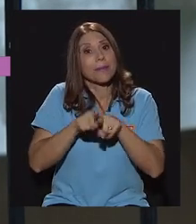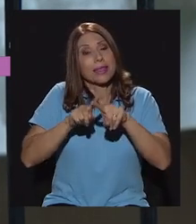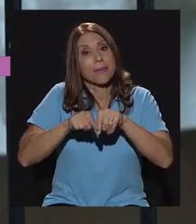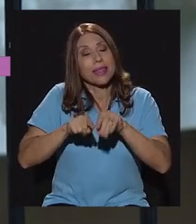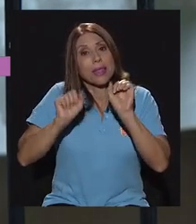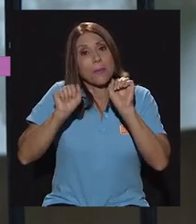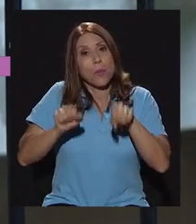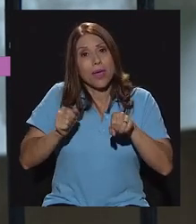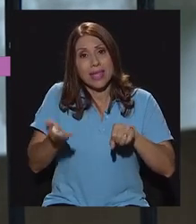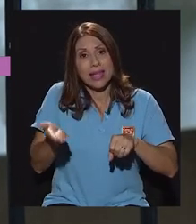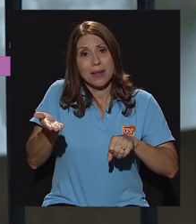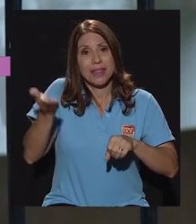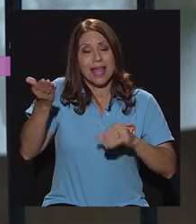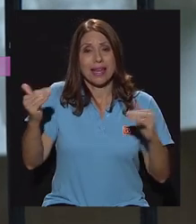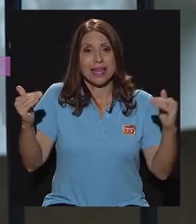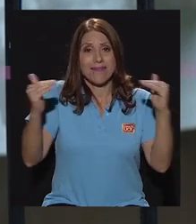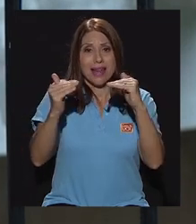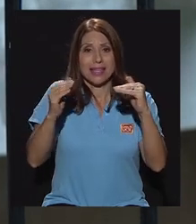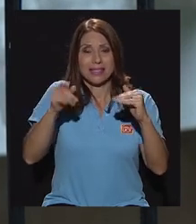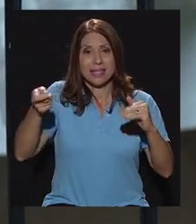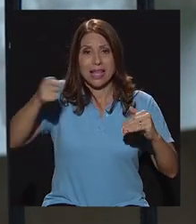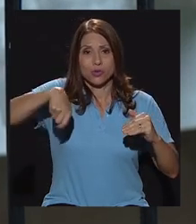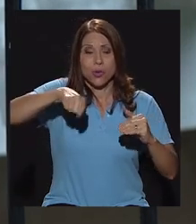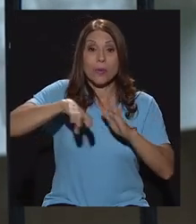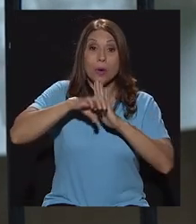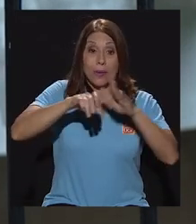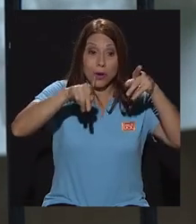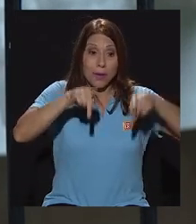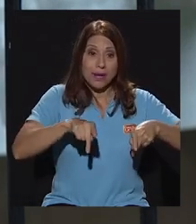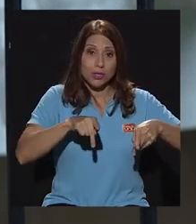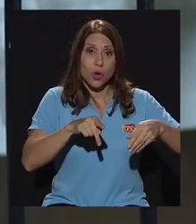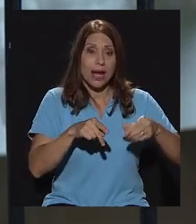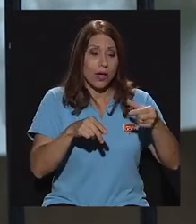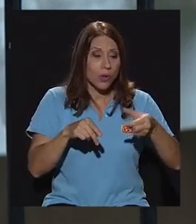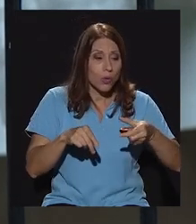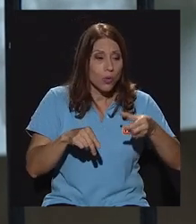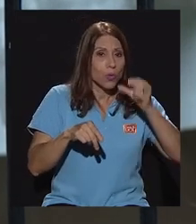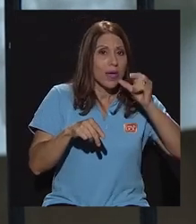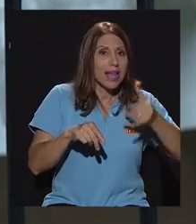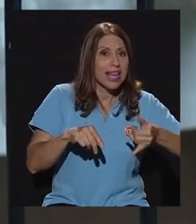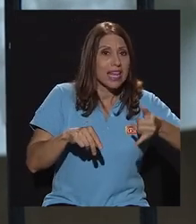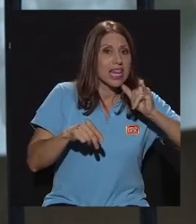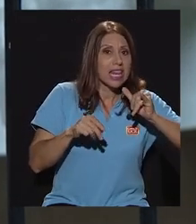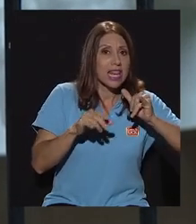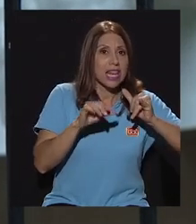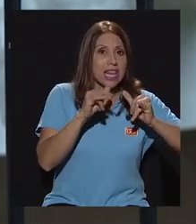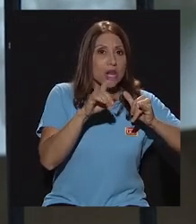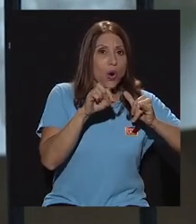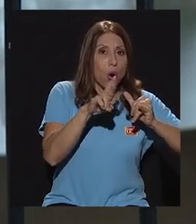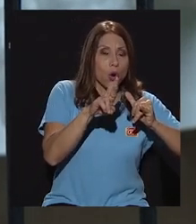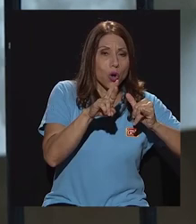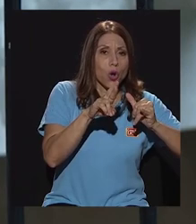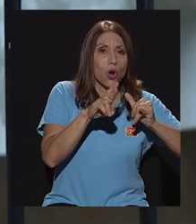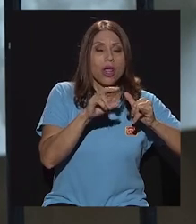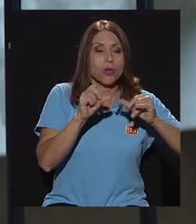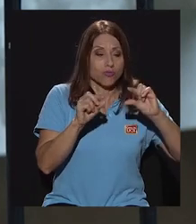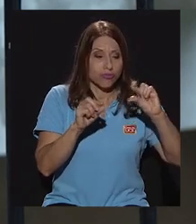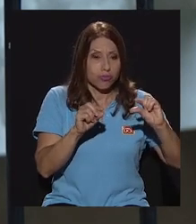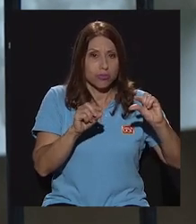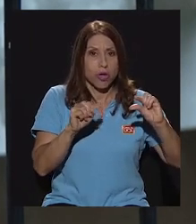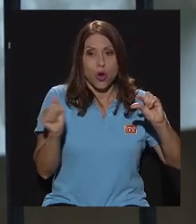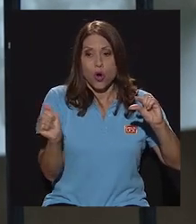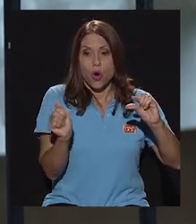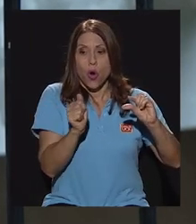los niveles de azúcar. Entonces, si la persona toma una onza de licor destilado y lo acompaña con una gaseosa o con un jugo de